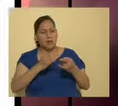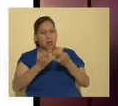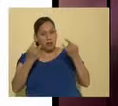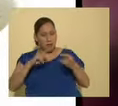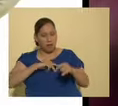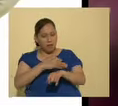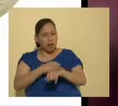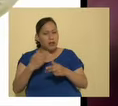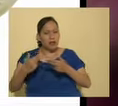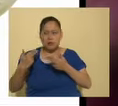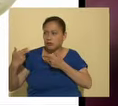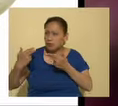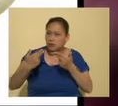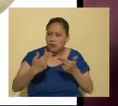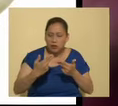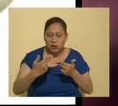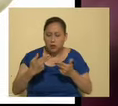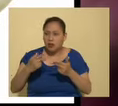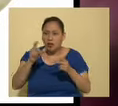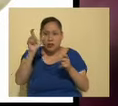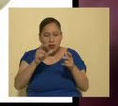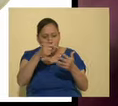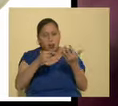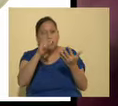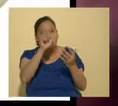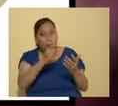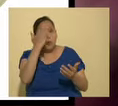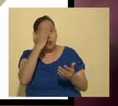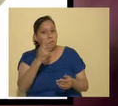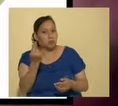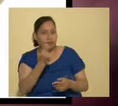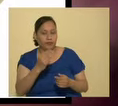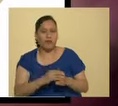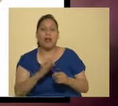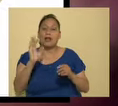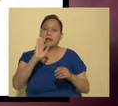familiar. Muchas veces podemos ser adultos, tener